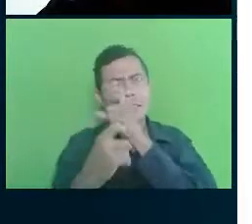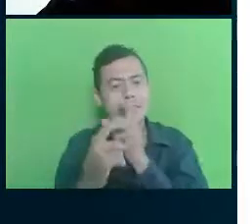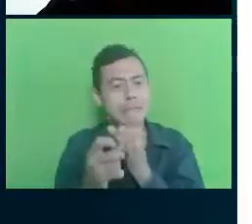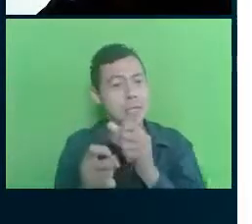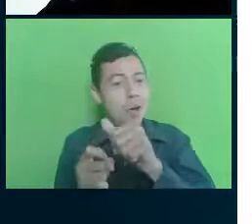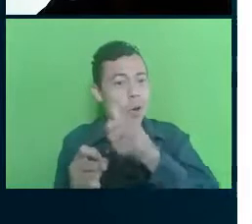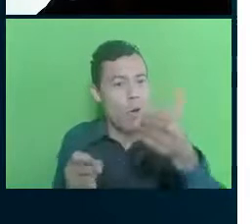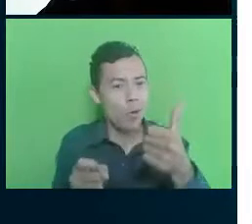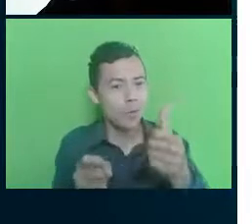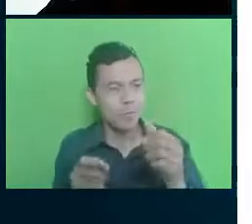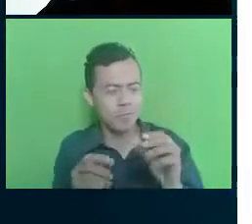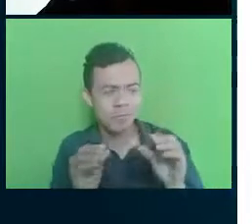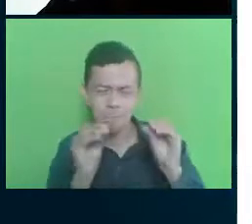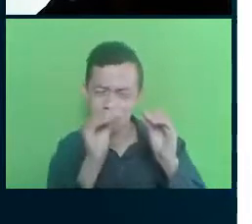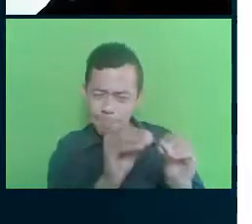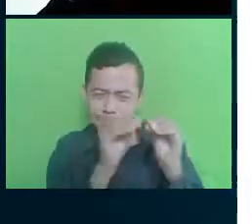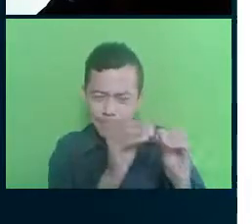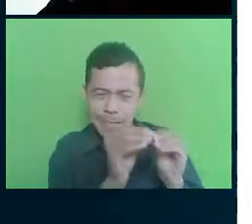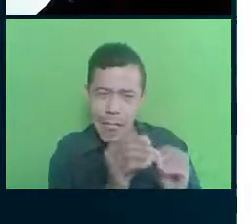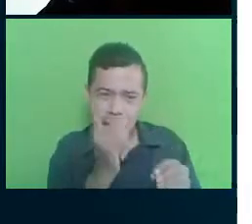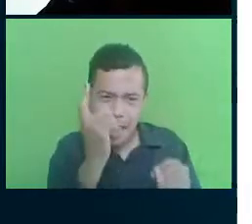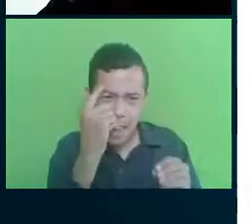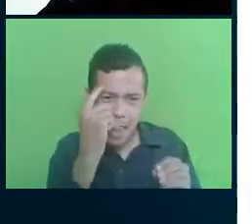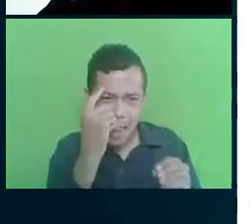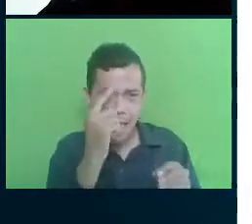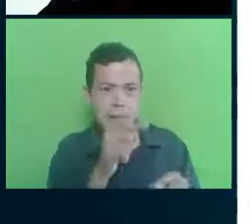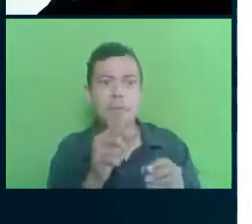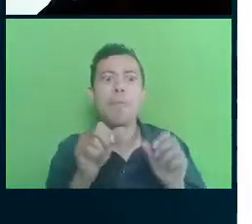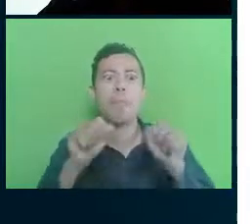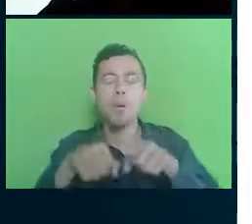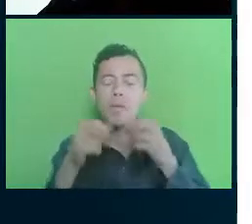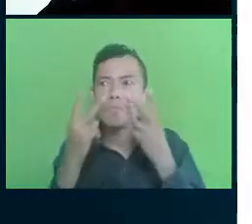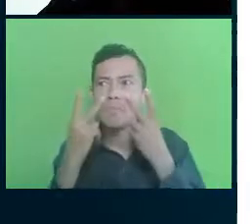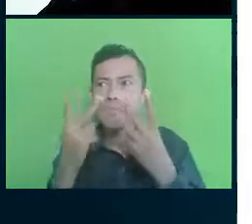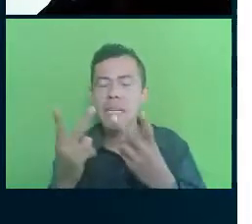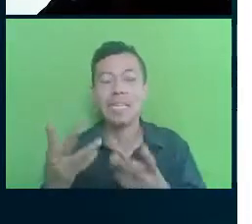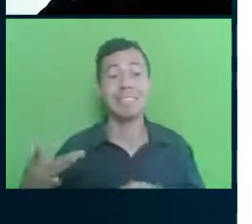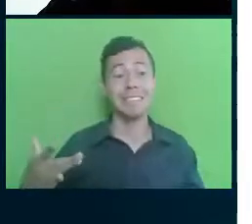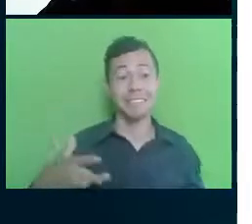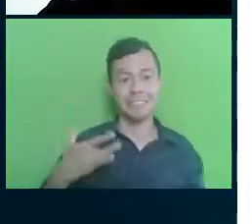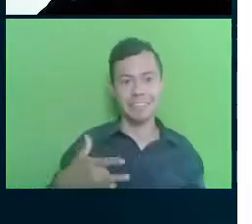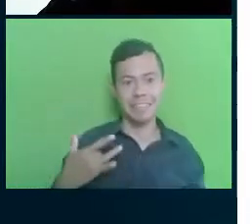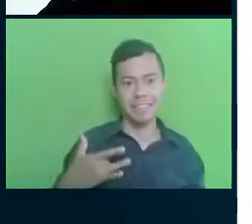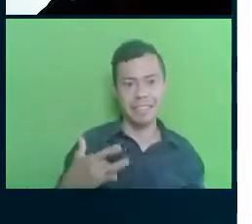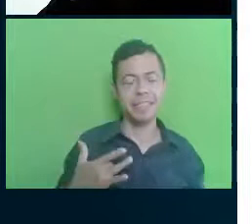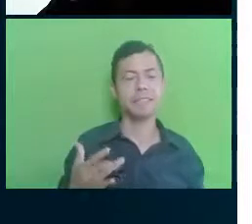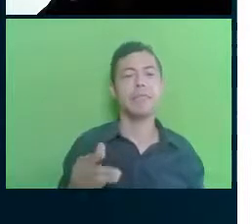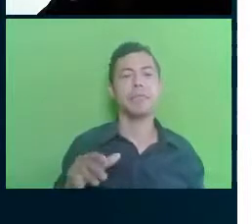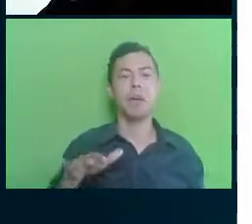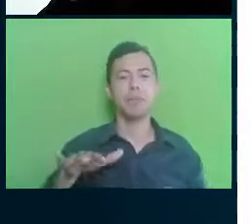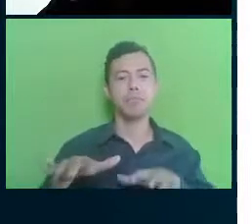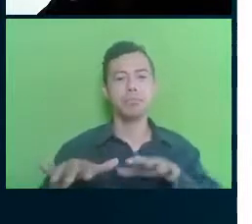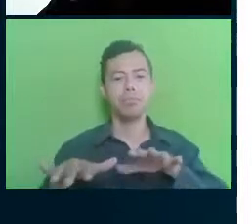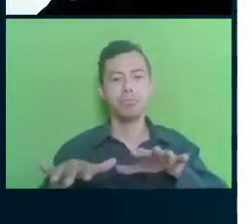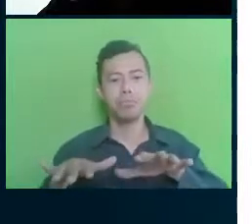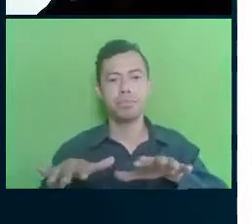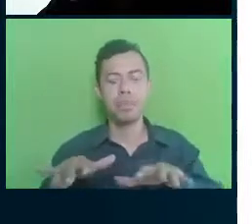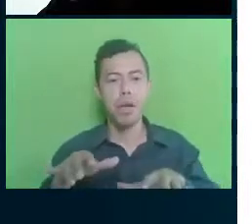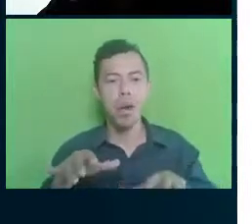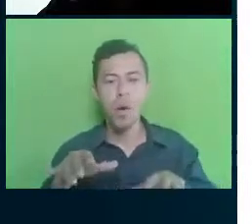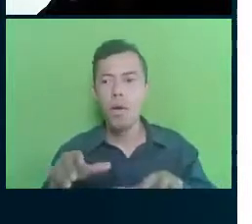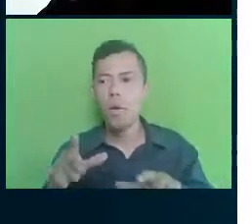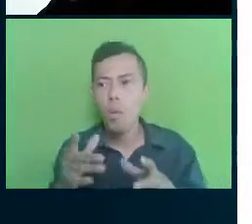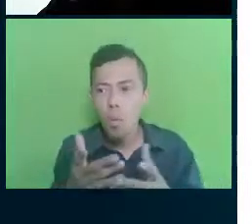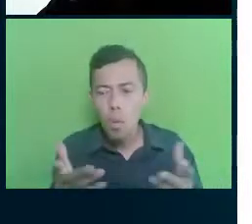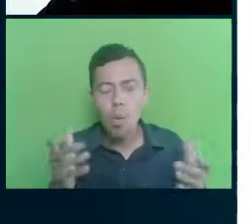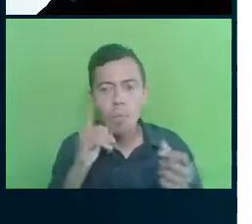agregado de inteligencia. ¿Qué quiere decir eso? Que pueden ver, que pueden sensar, que pueden efectivamente controlar sus movimientos con un